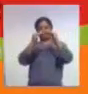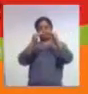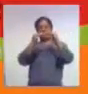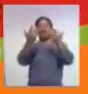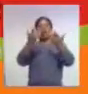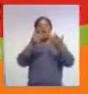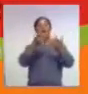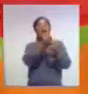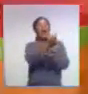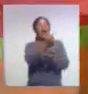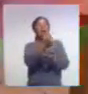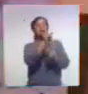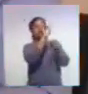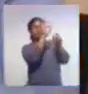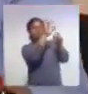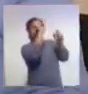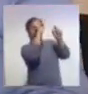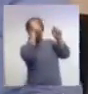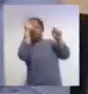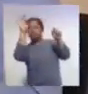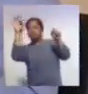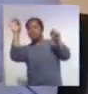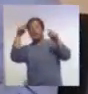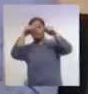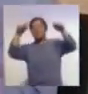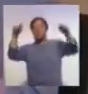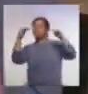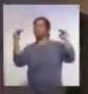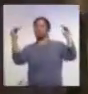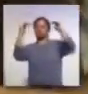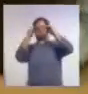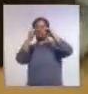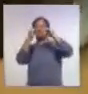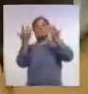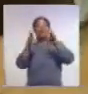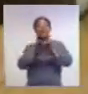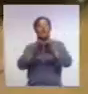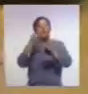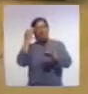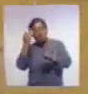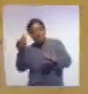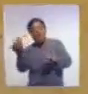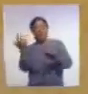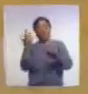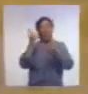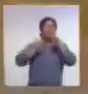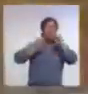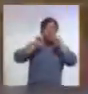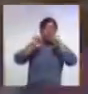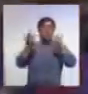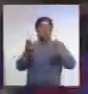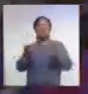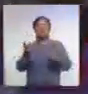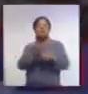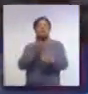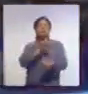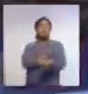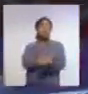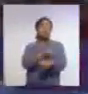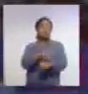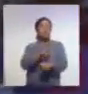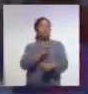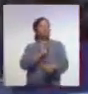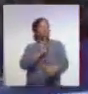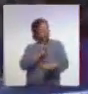Entonces, es bien importante, es un nuevo paradigma que hay que entender desde el sistema estatal DIF, desde las procuradurías de protección, para